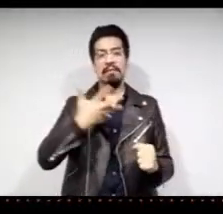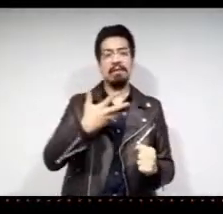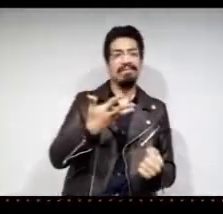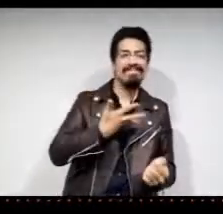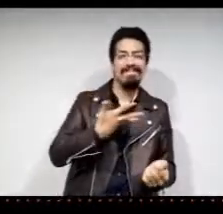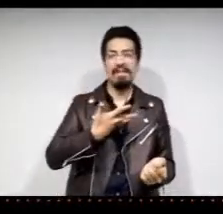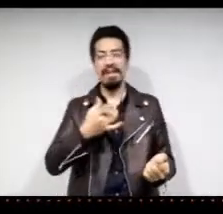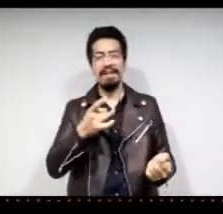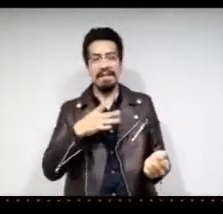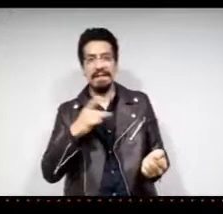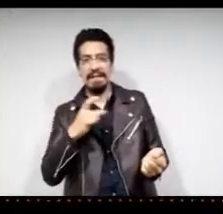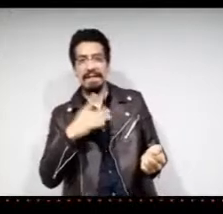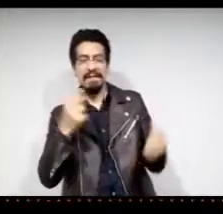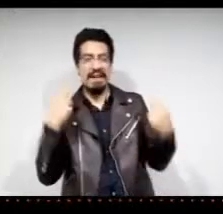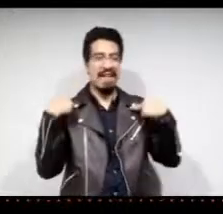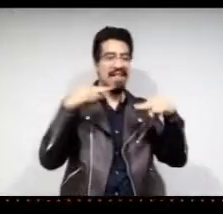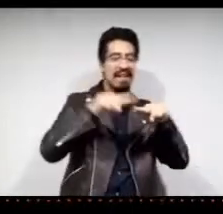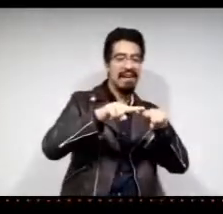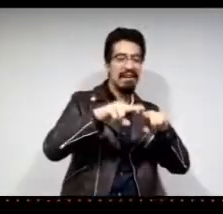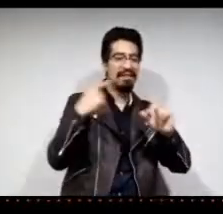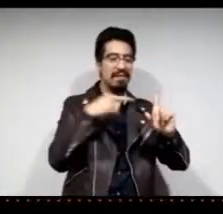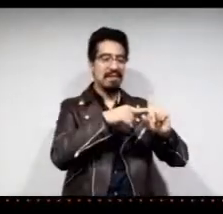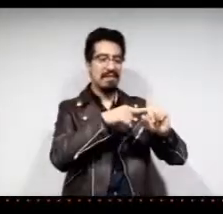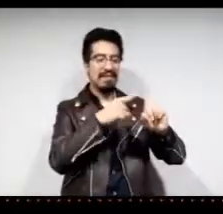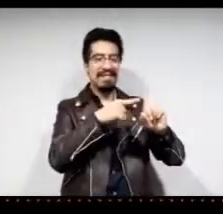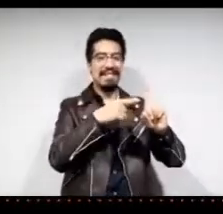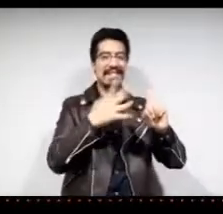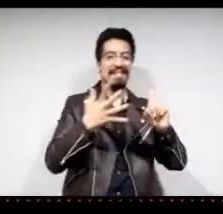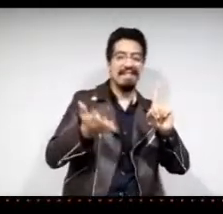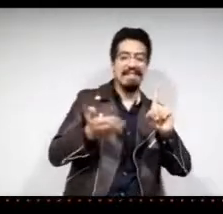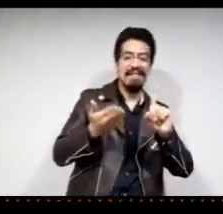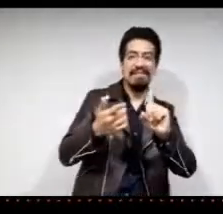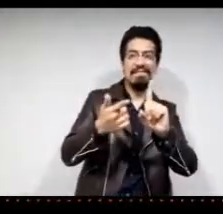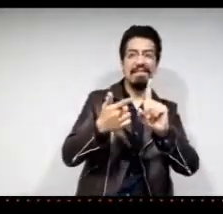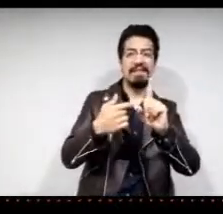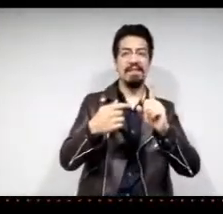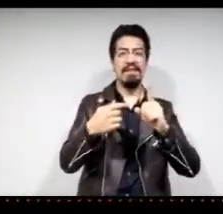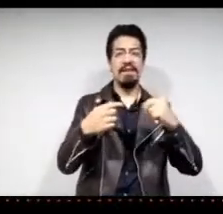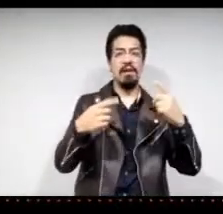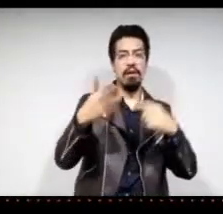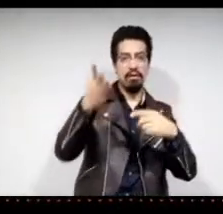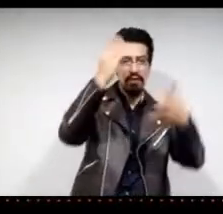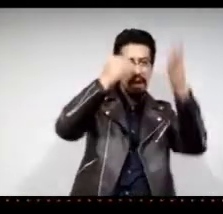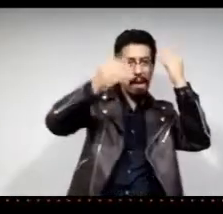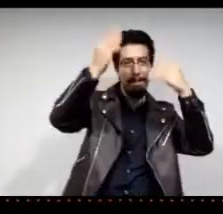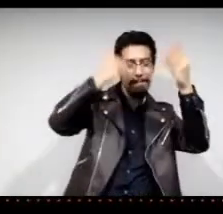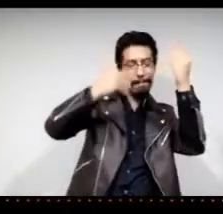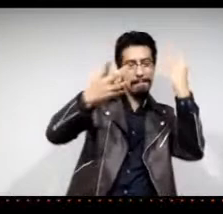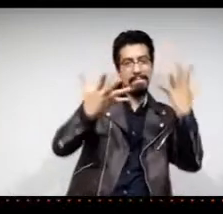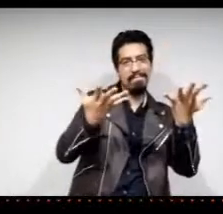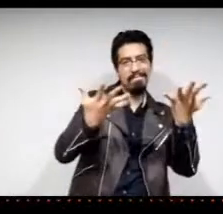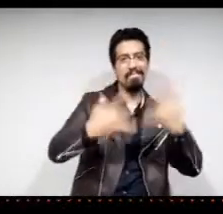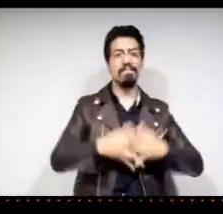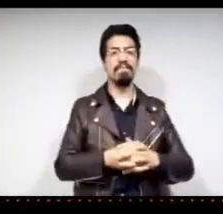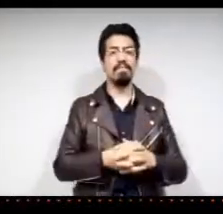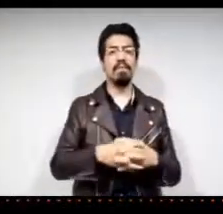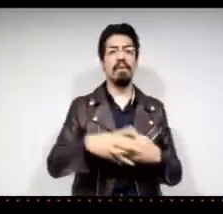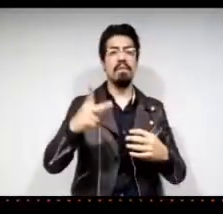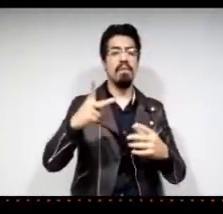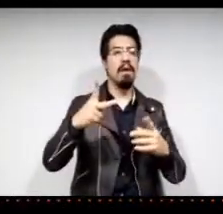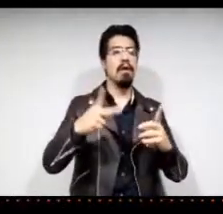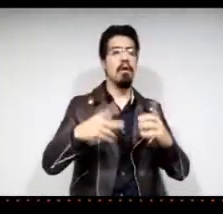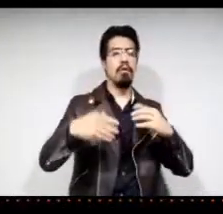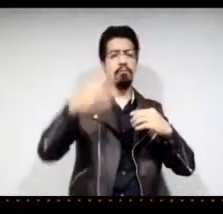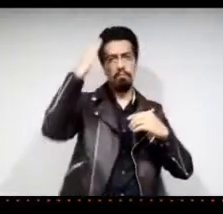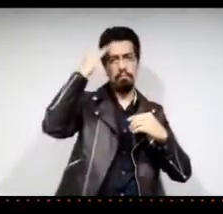maestros pues volvieran o dejaran de aprovechar todos estos aprendizajes que han tenido. Sin embargo, entre más pasa el tiempo,